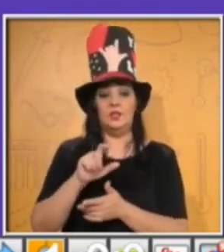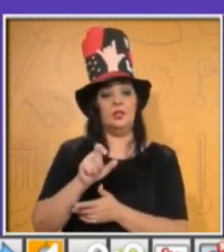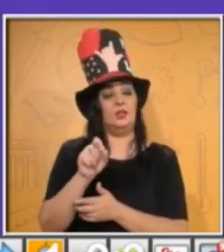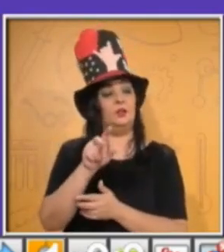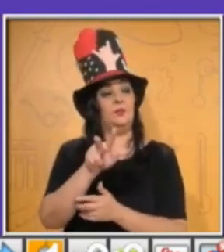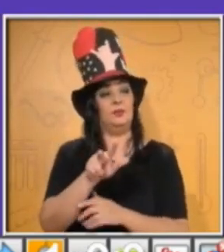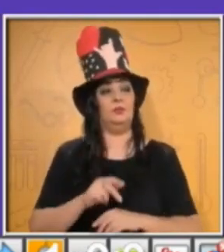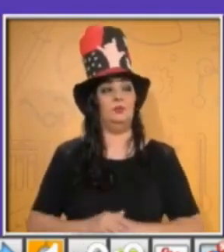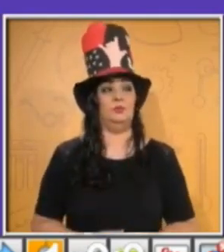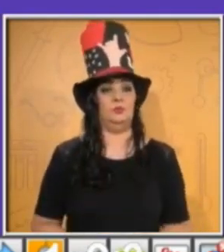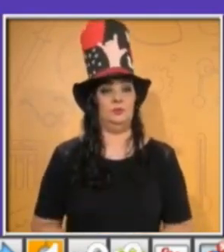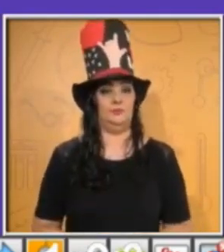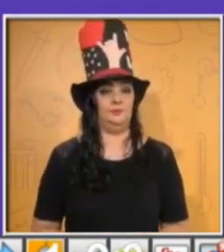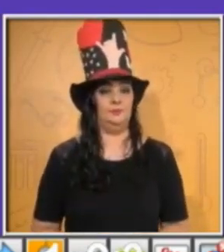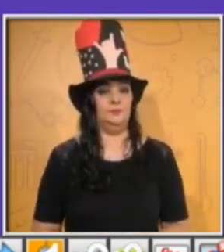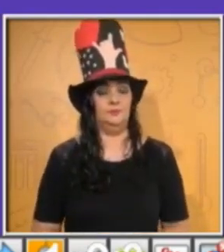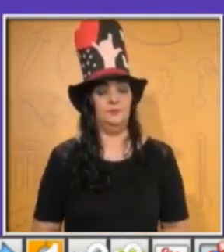28.